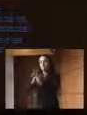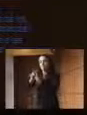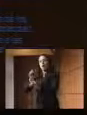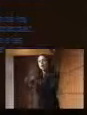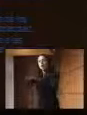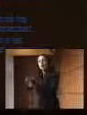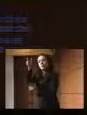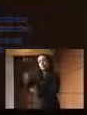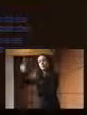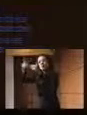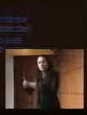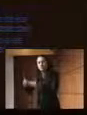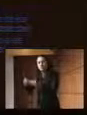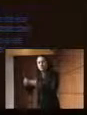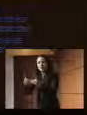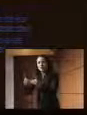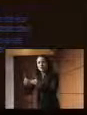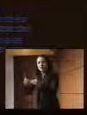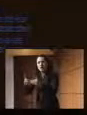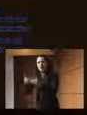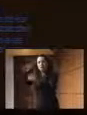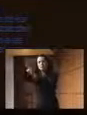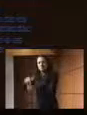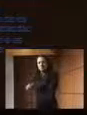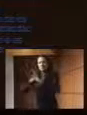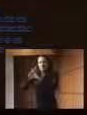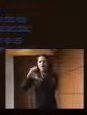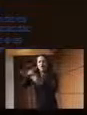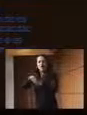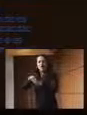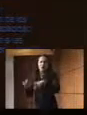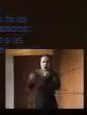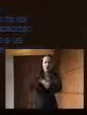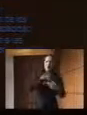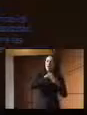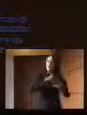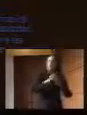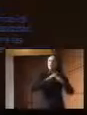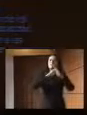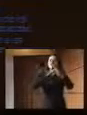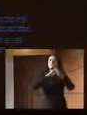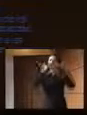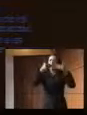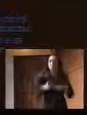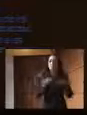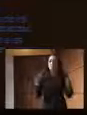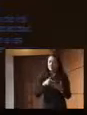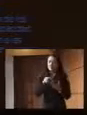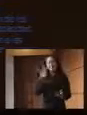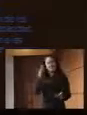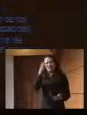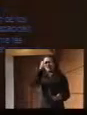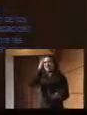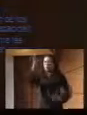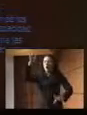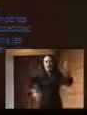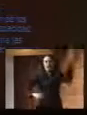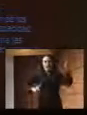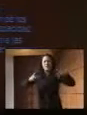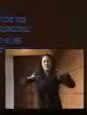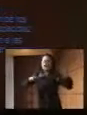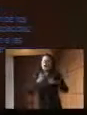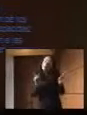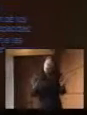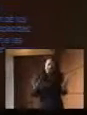de discapacidad, me parece especialmente sorprendente que hable de prevenir la discapacidad, porque, digamos, conceptualmente me parece absolutamente incoherente. Pero